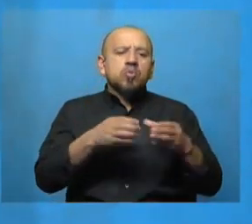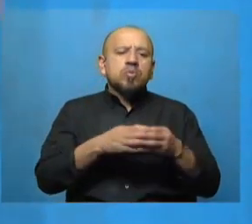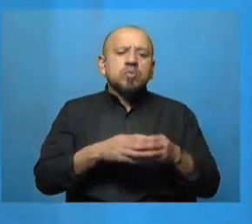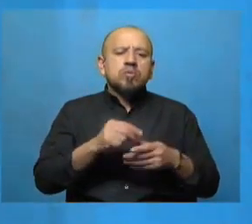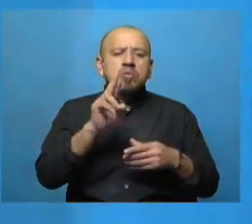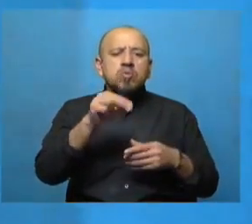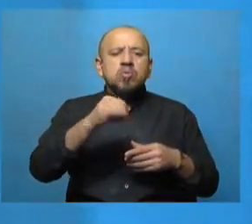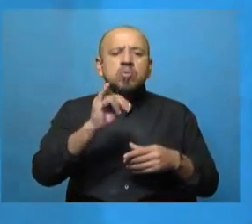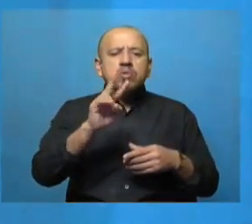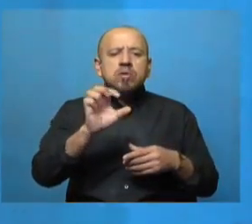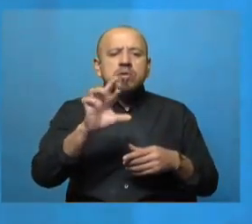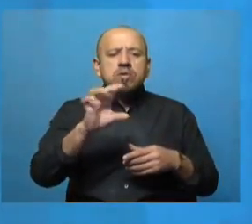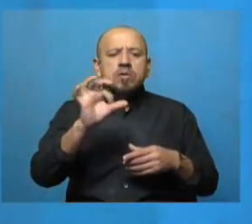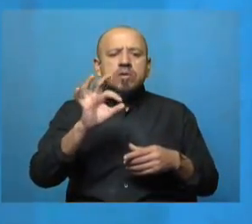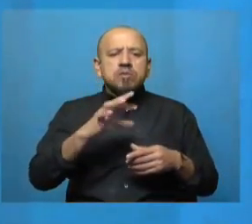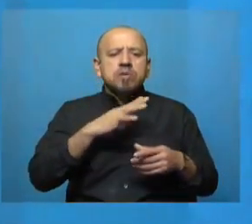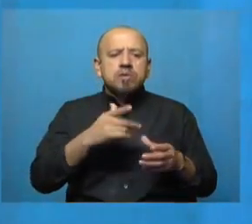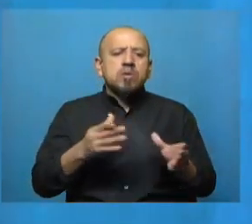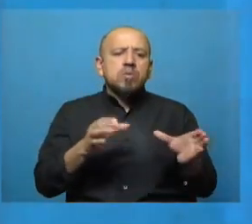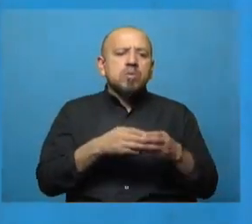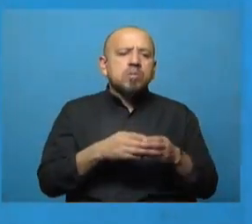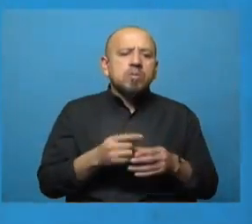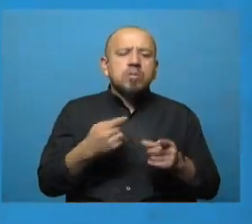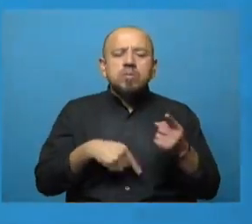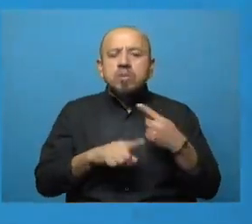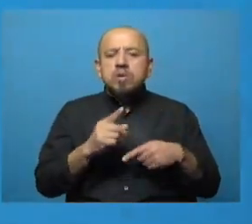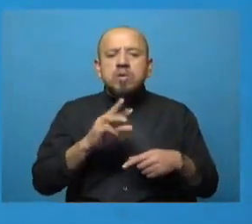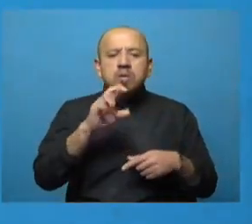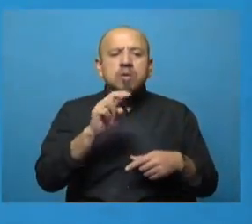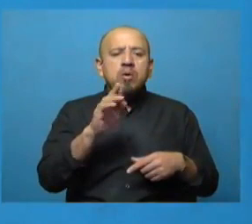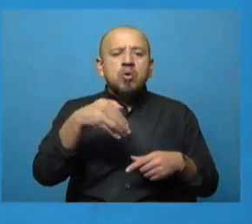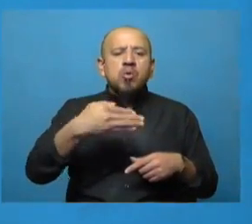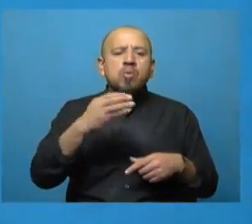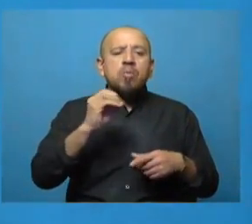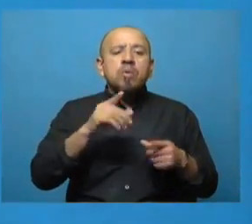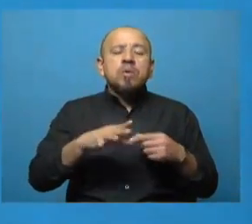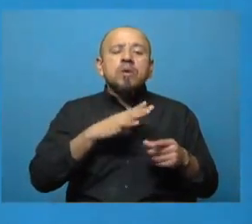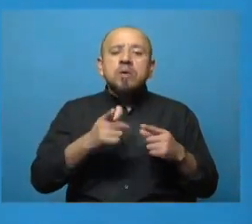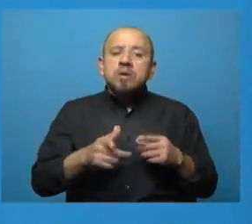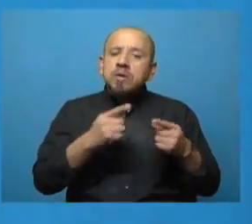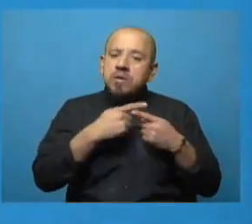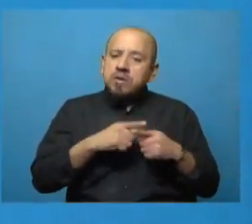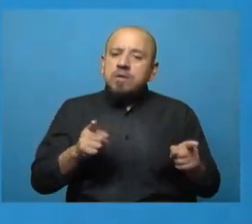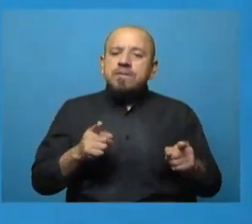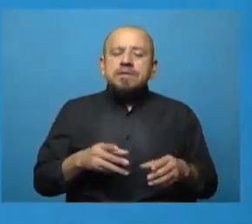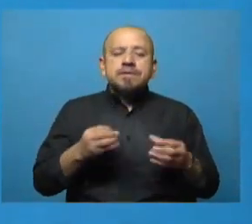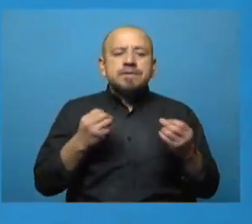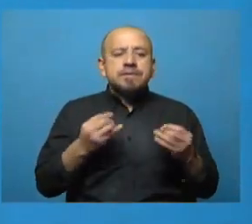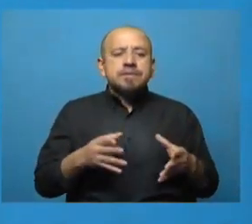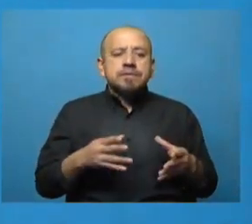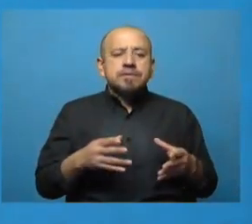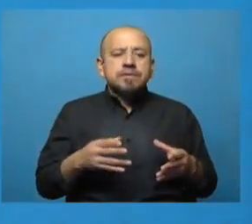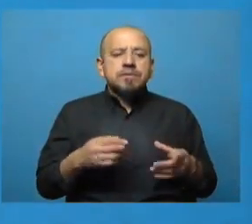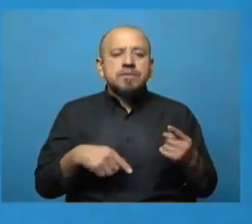universo miles de grupos pero rumbo creo que marcó una una pequeña diferencia en el sentido una diferencia